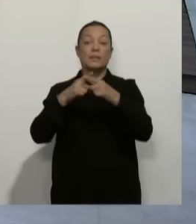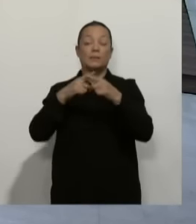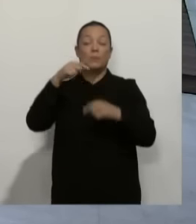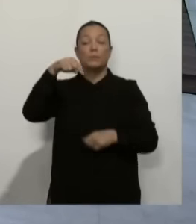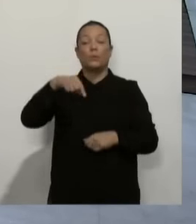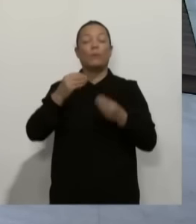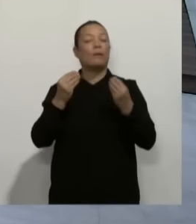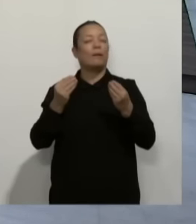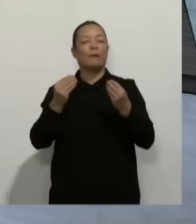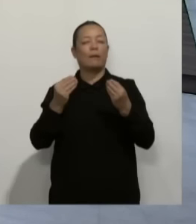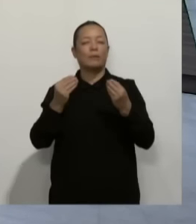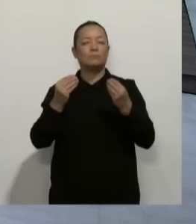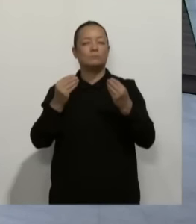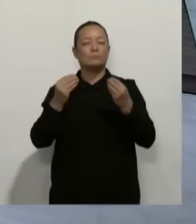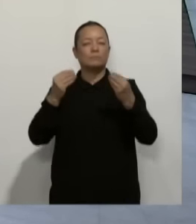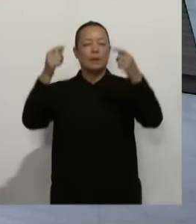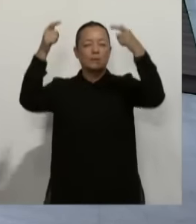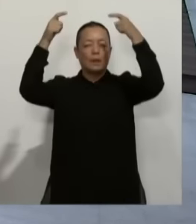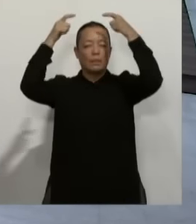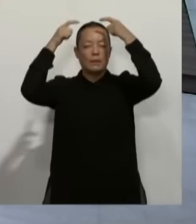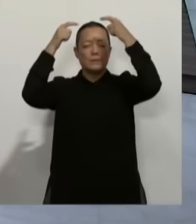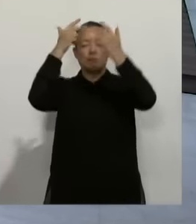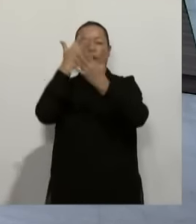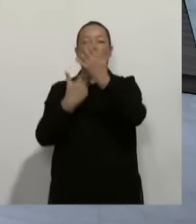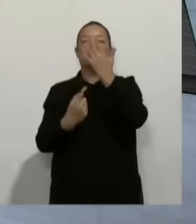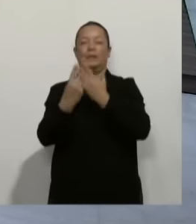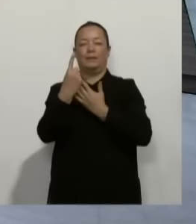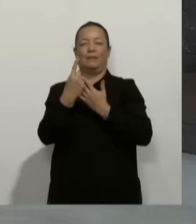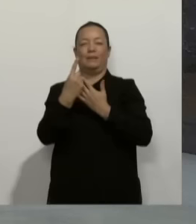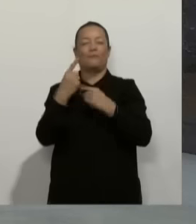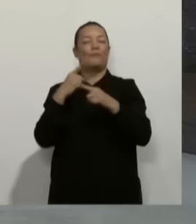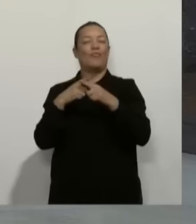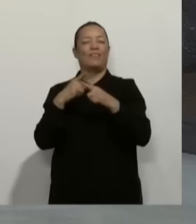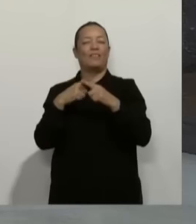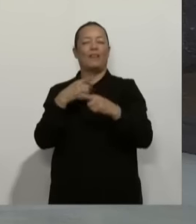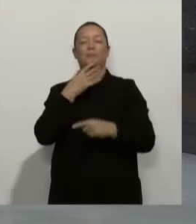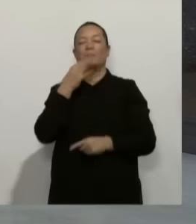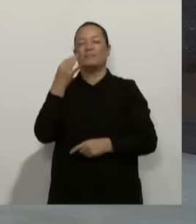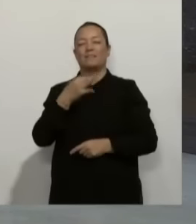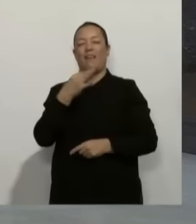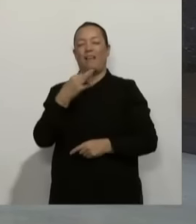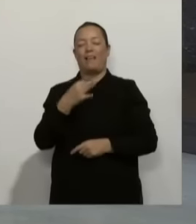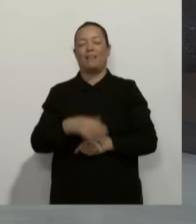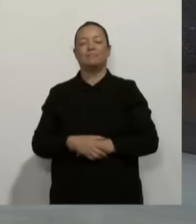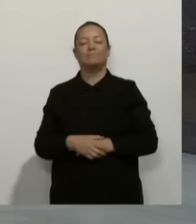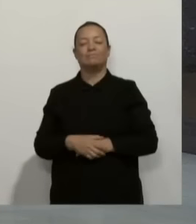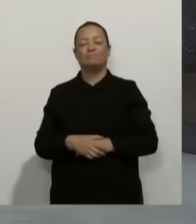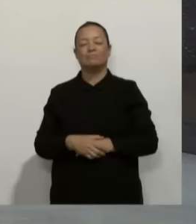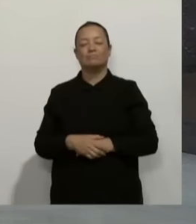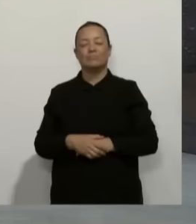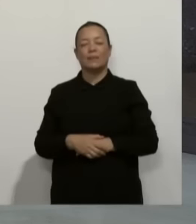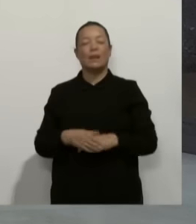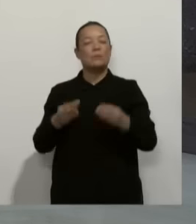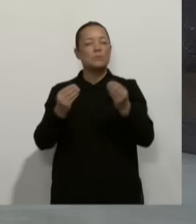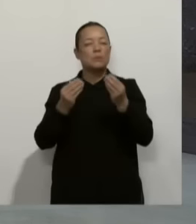Celebramos hoy la solemnidad de la Santísima Trinidad. Y seguramente más de